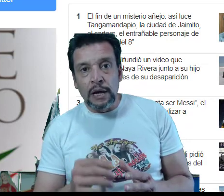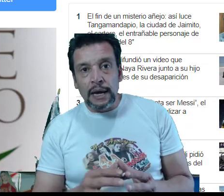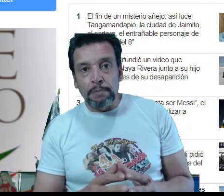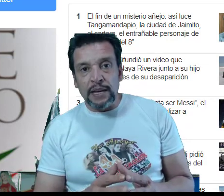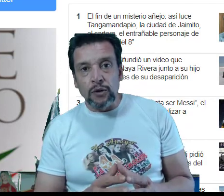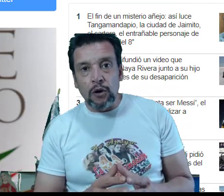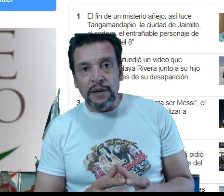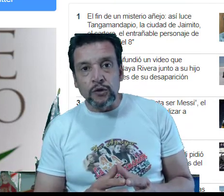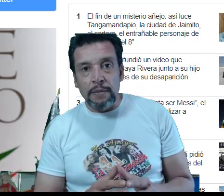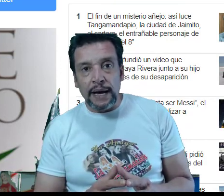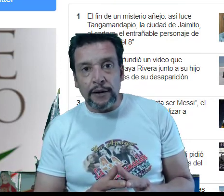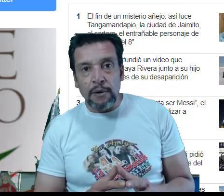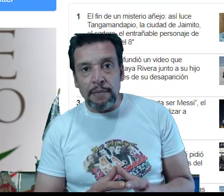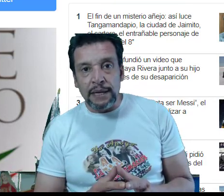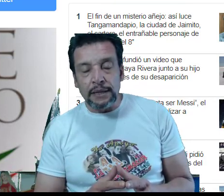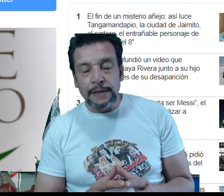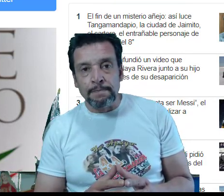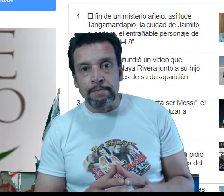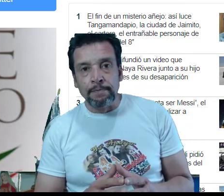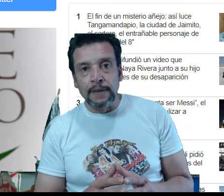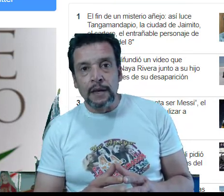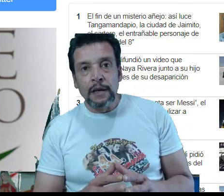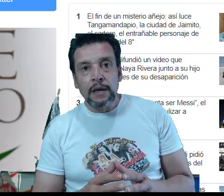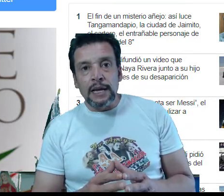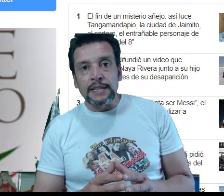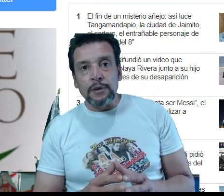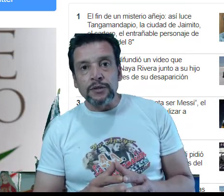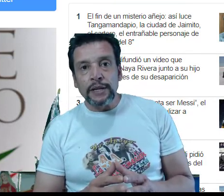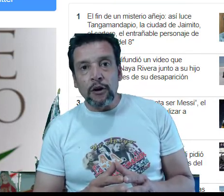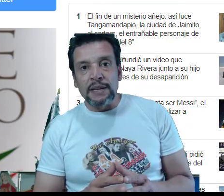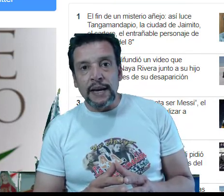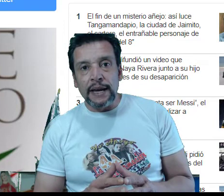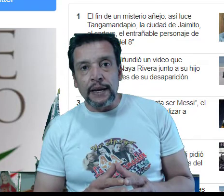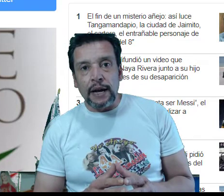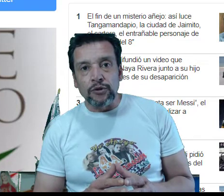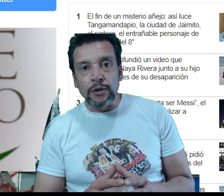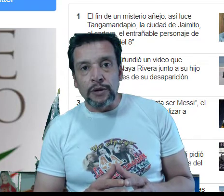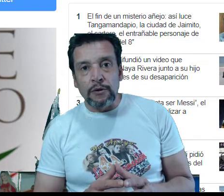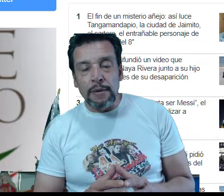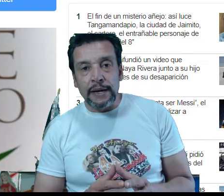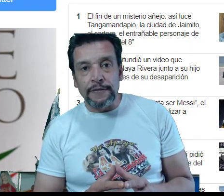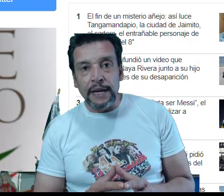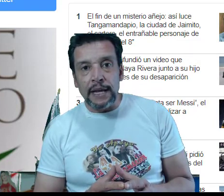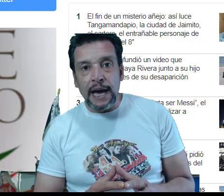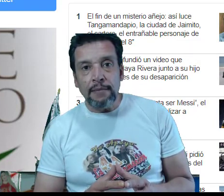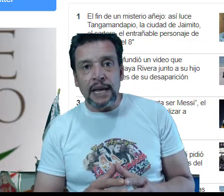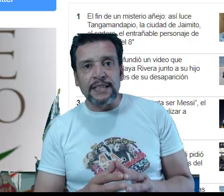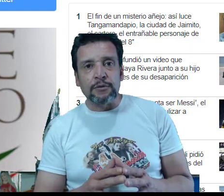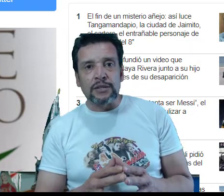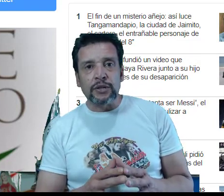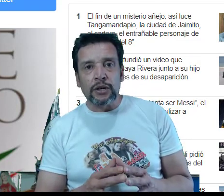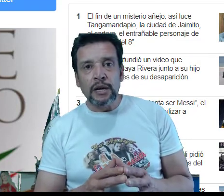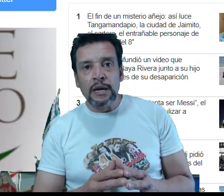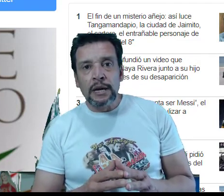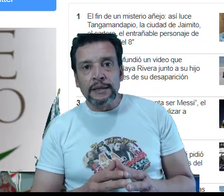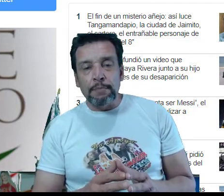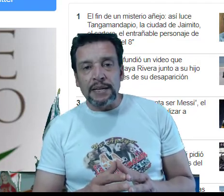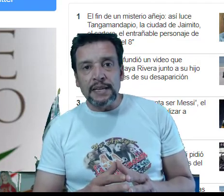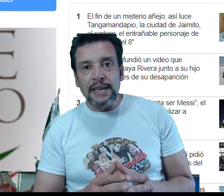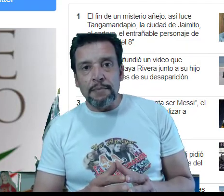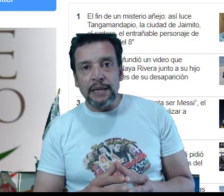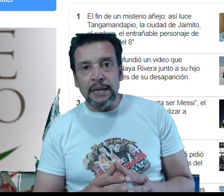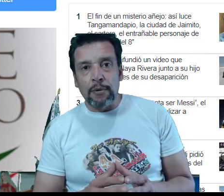pero el peso comenzó a bajar nuevamente. La situación de comenzar a construir una nueva refinería, la situación